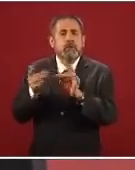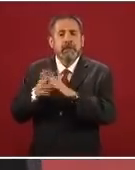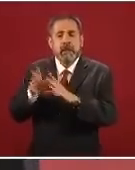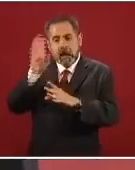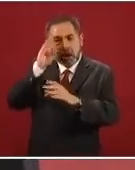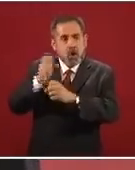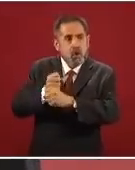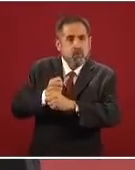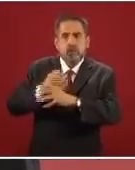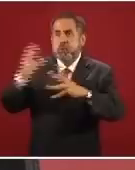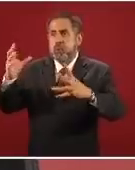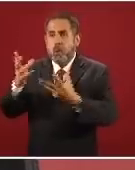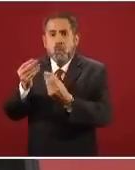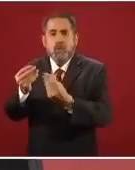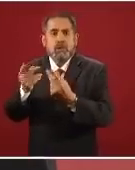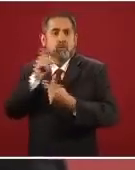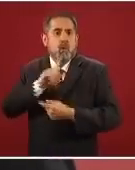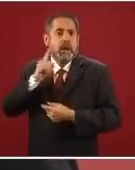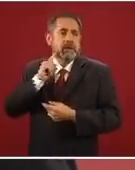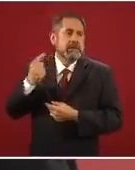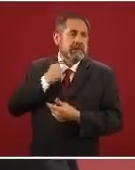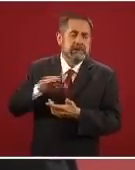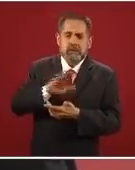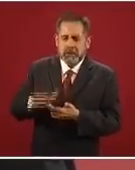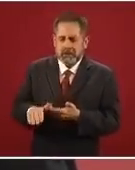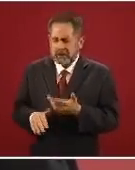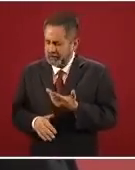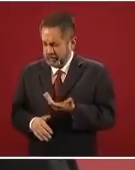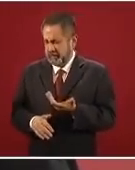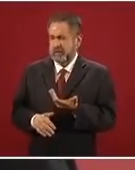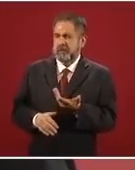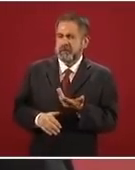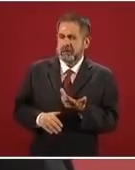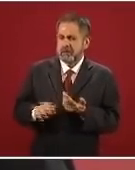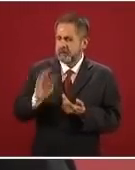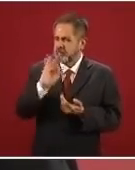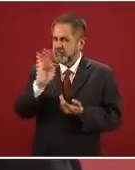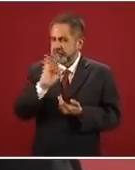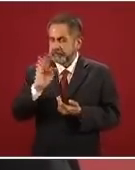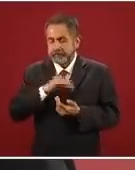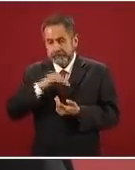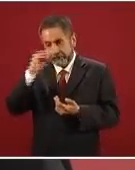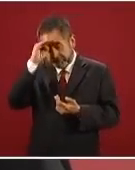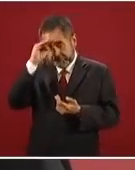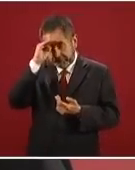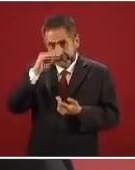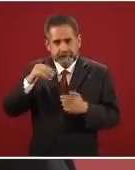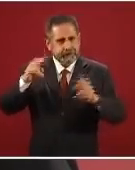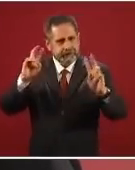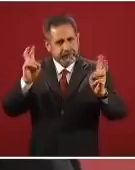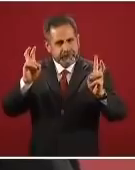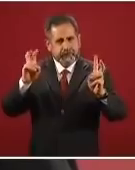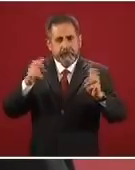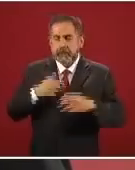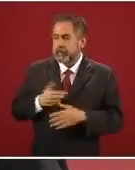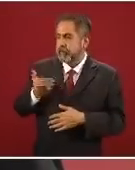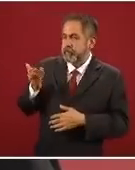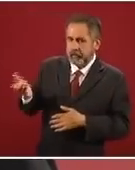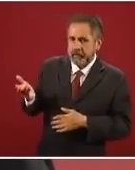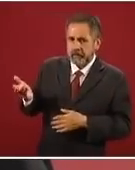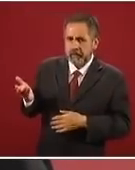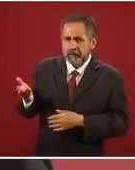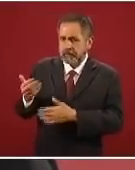la victimización de las mujeres. Entonces, yo pensando que a lo mejor este iba a ser un tema, le pedí a la